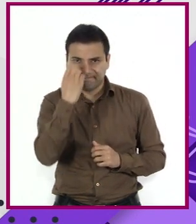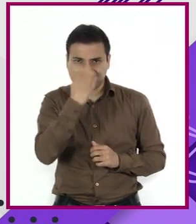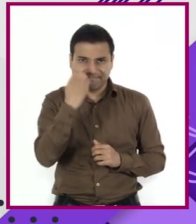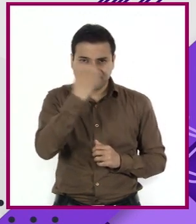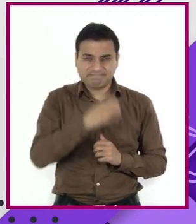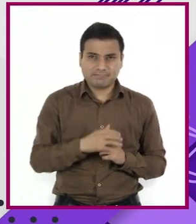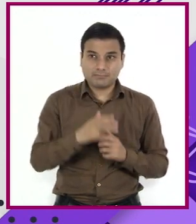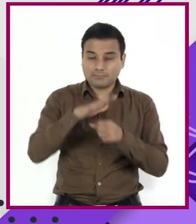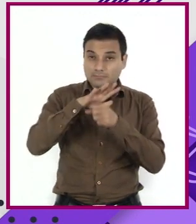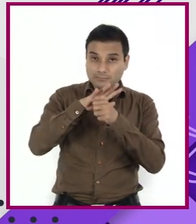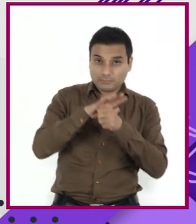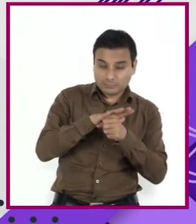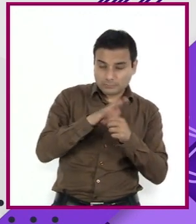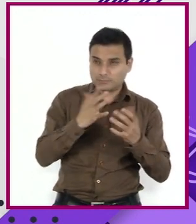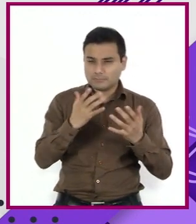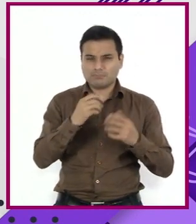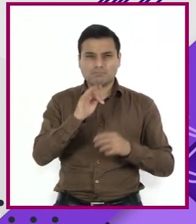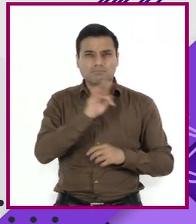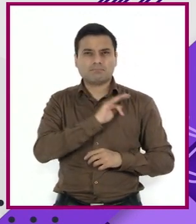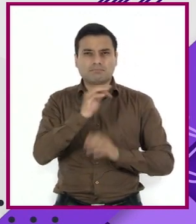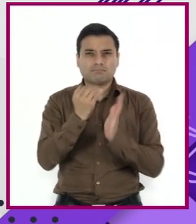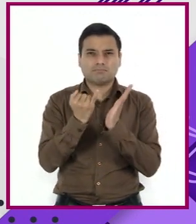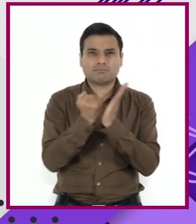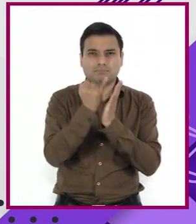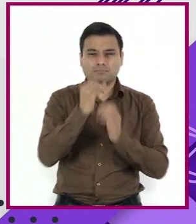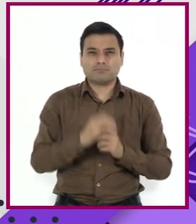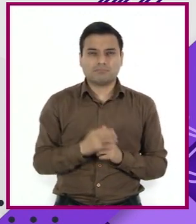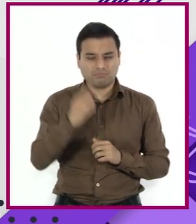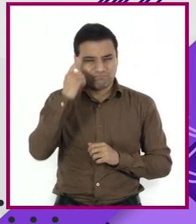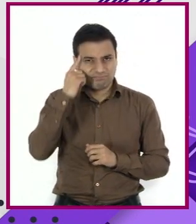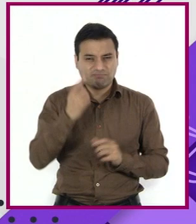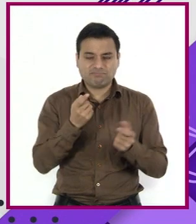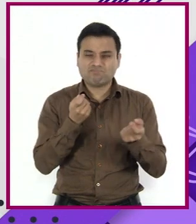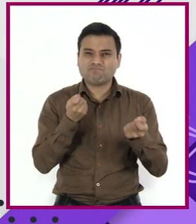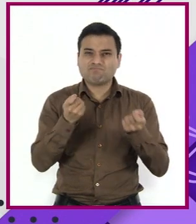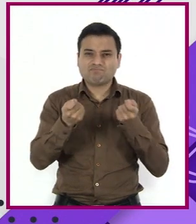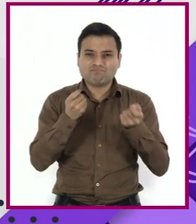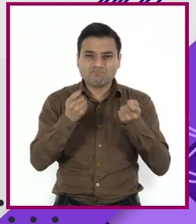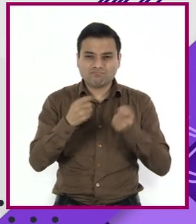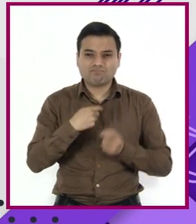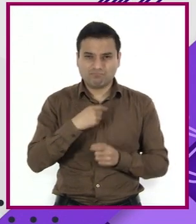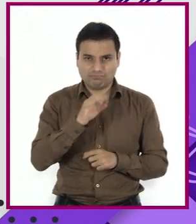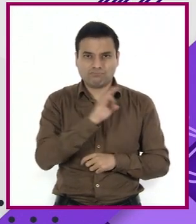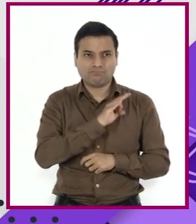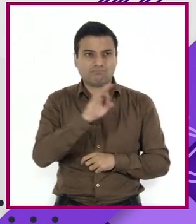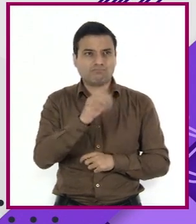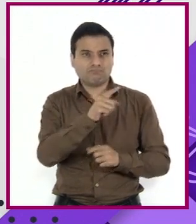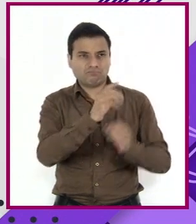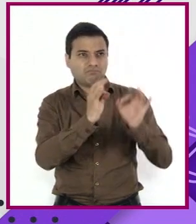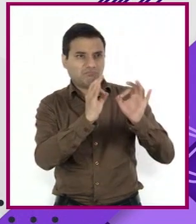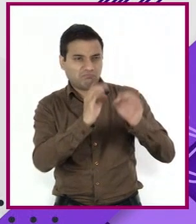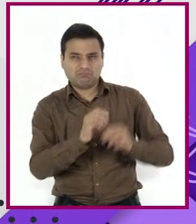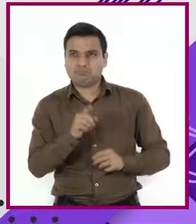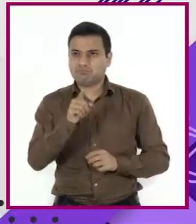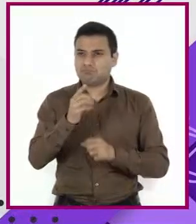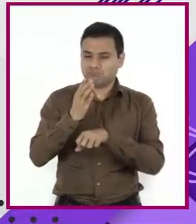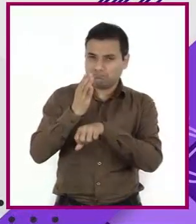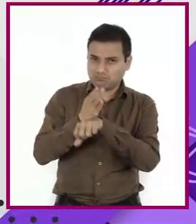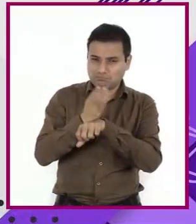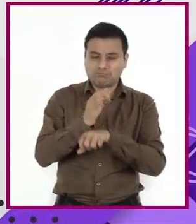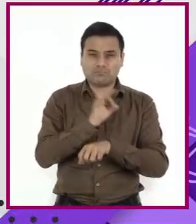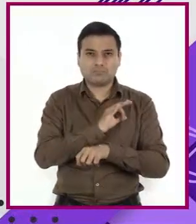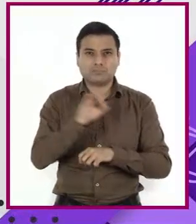bajo presión. Tener templanza, calificar y sancionar. Dotes de